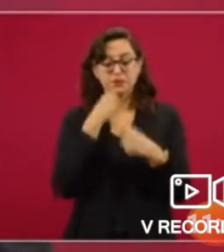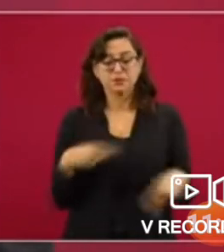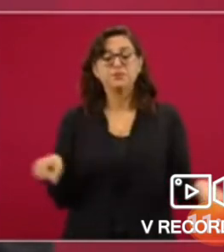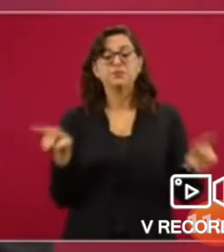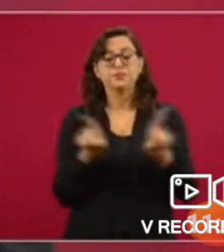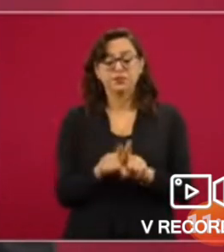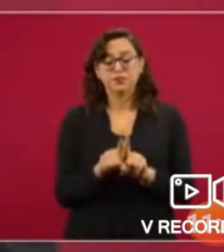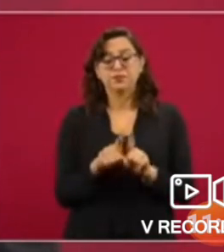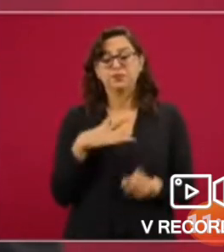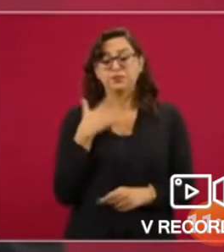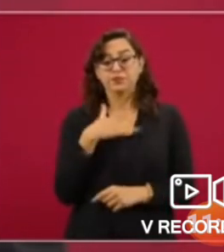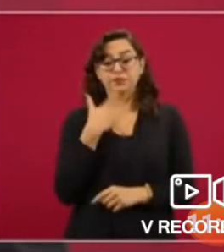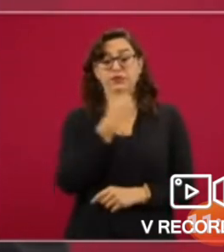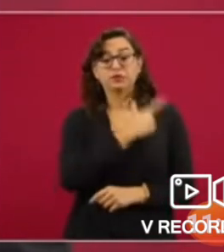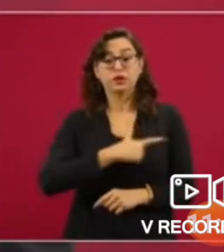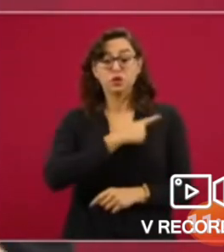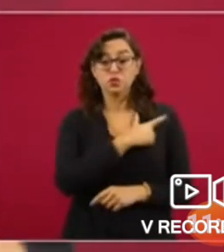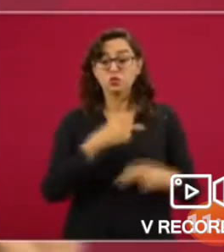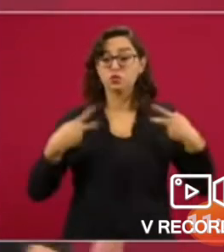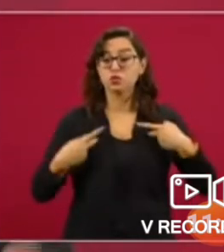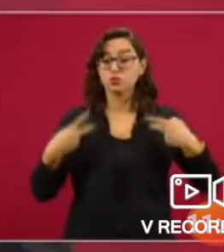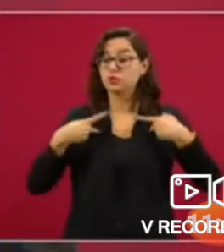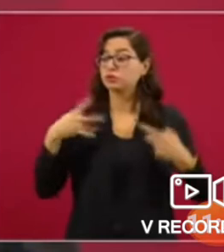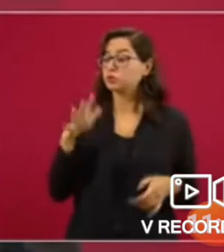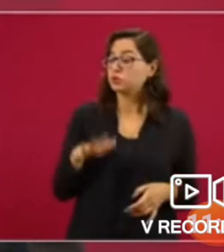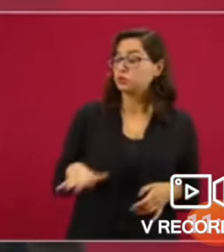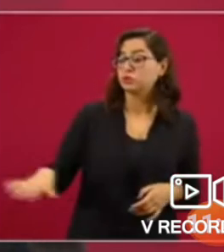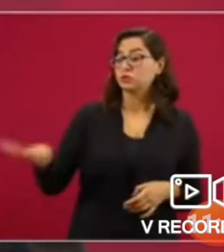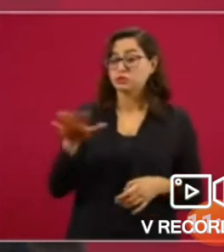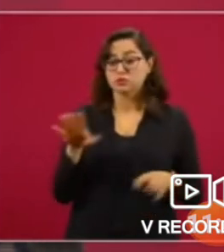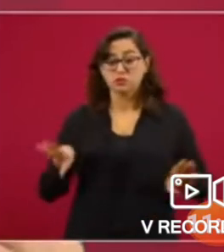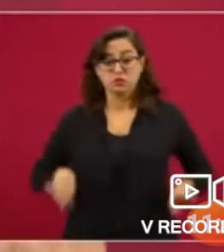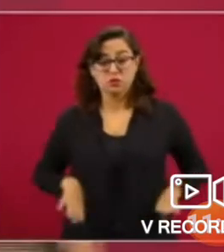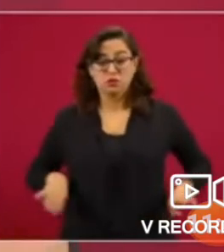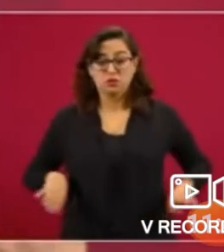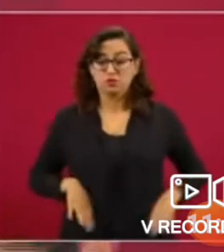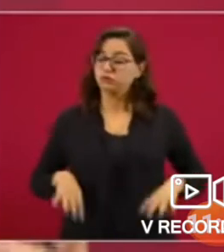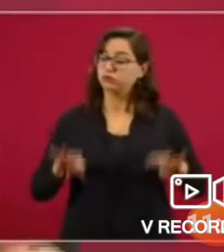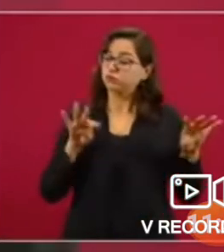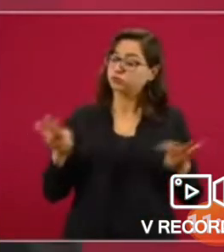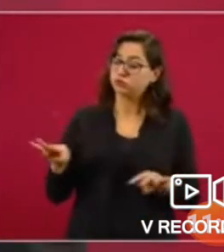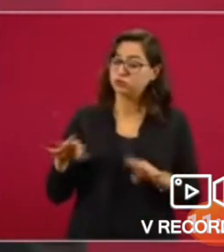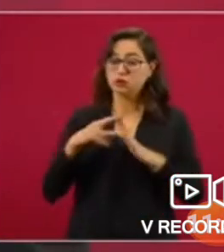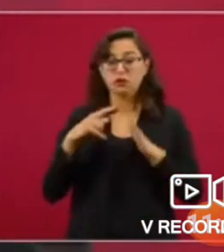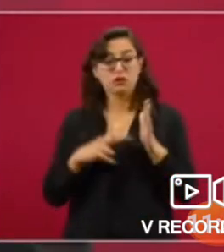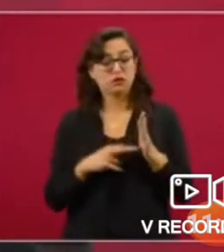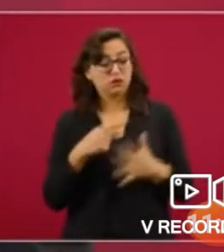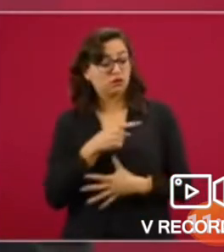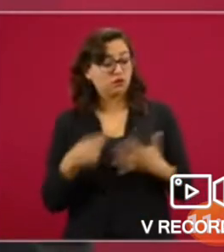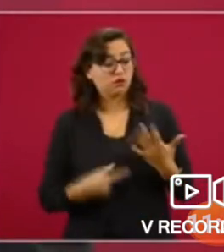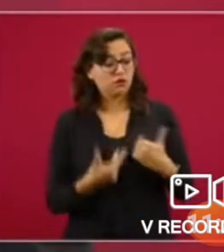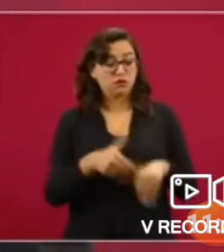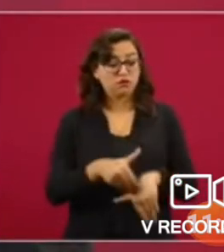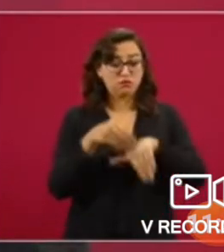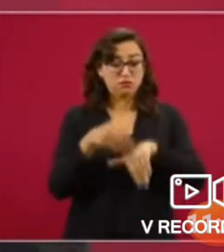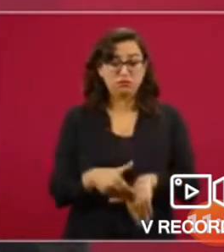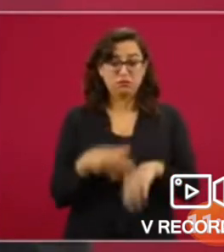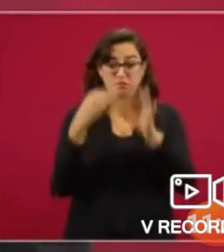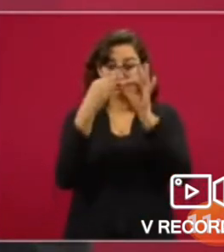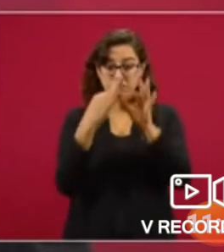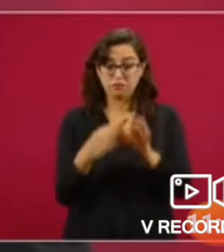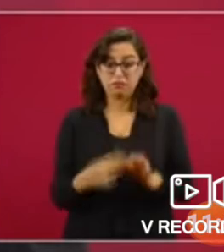además del gusto de que la población de México es la protagonista principal al mantener apego a estas medidas de precaución, desde